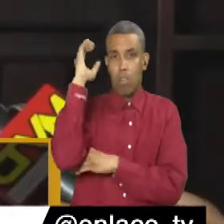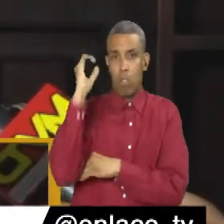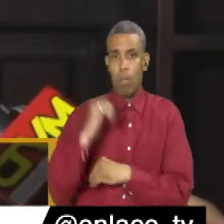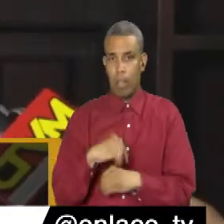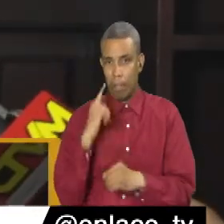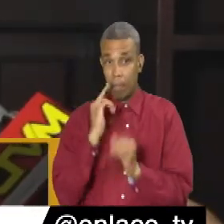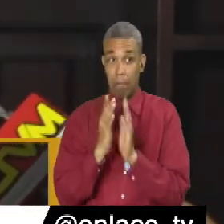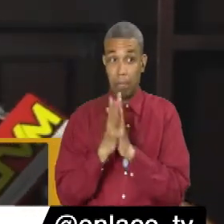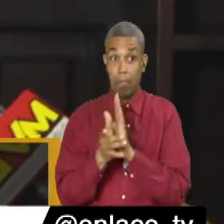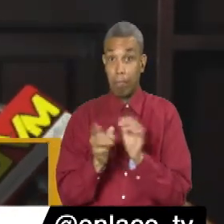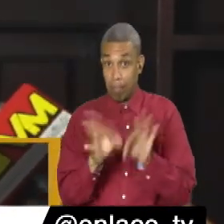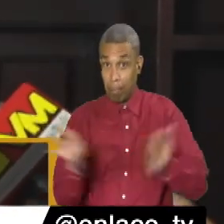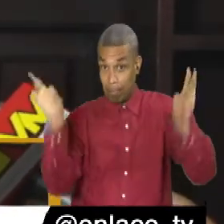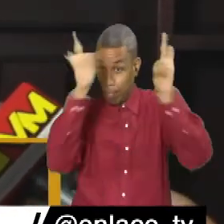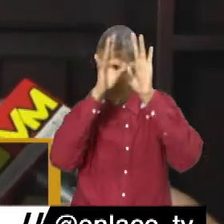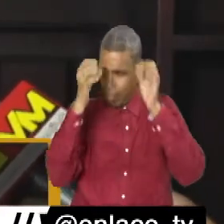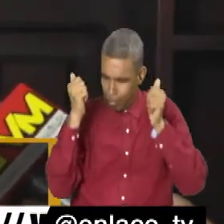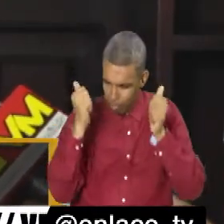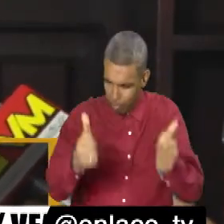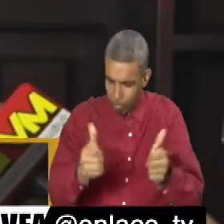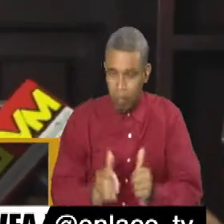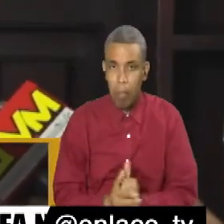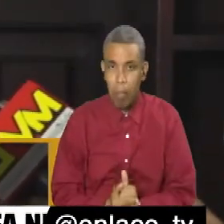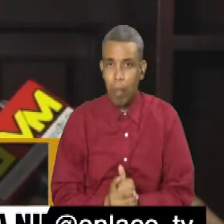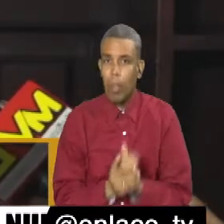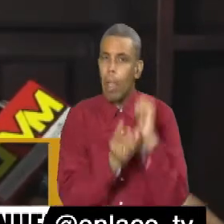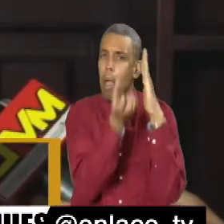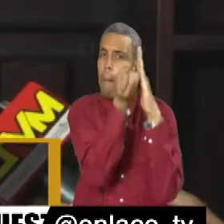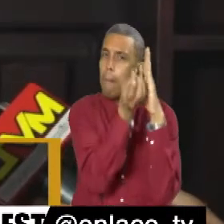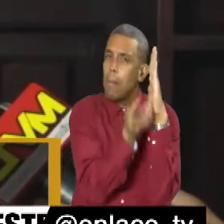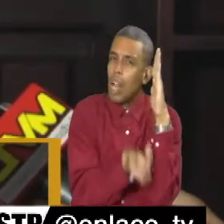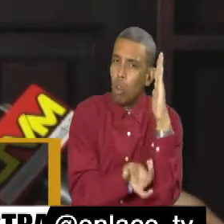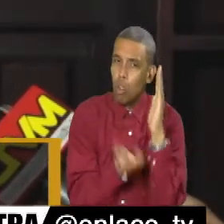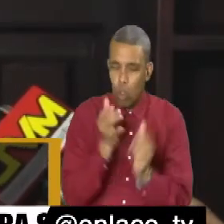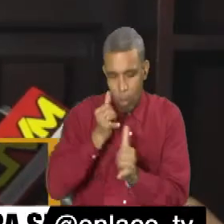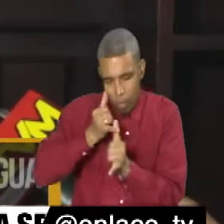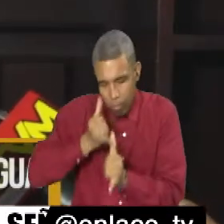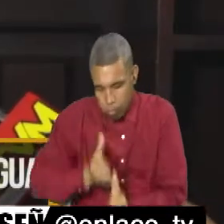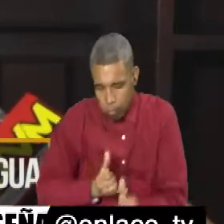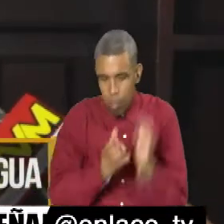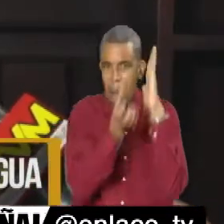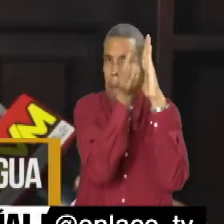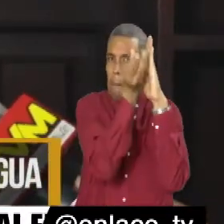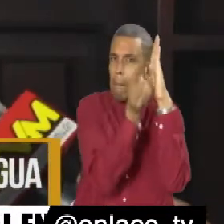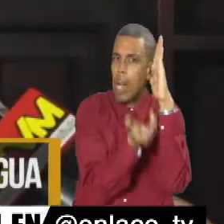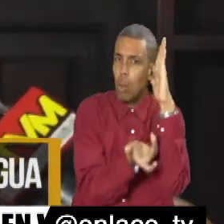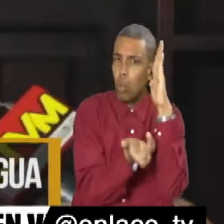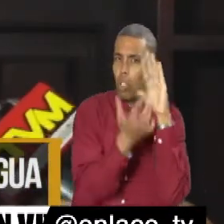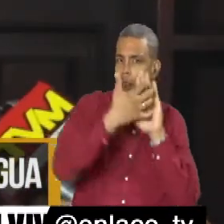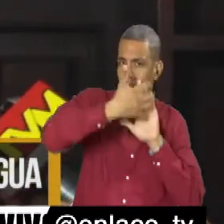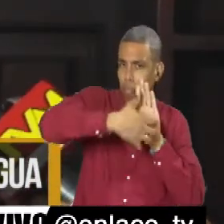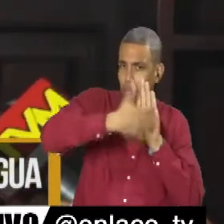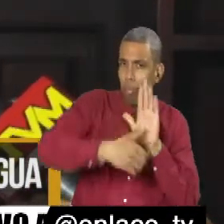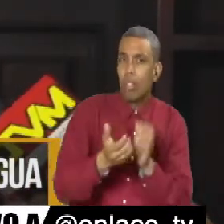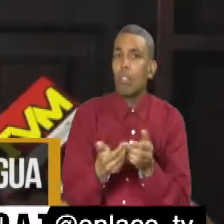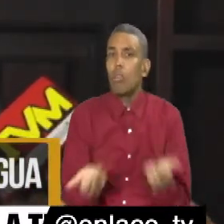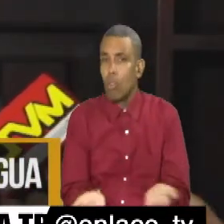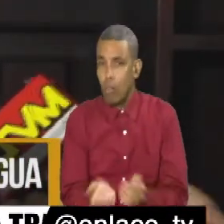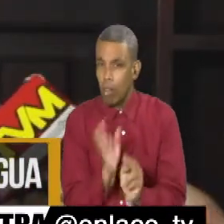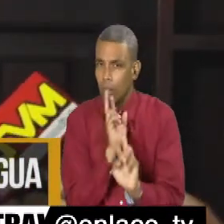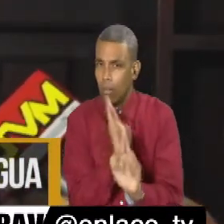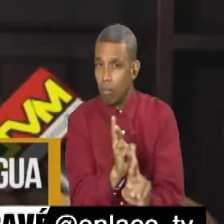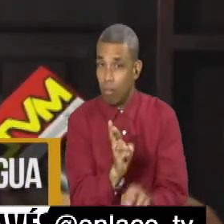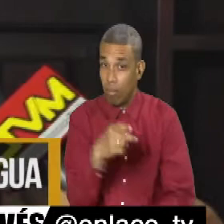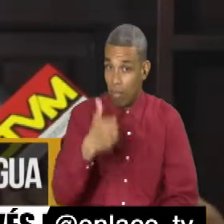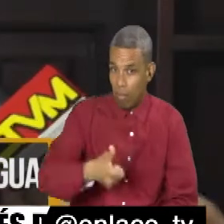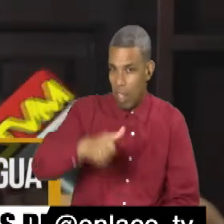y siempre hay un número para establecer un indicador que dice exactamente de qué se trata todos